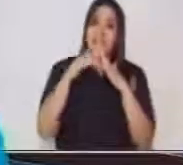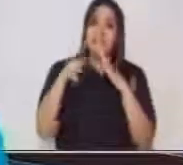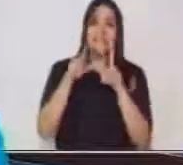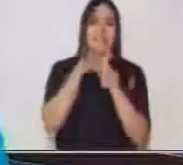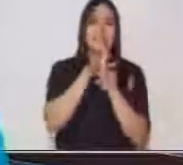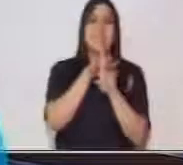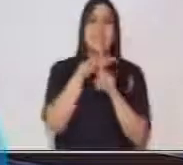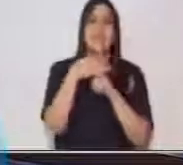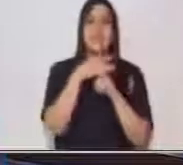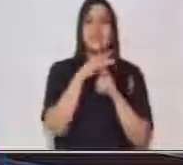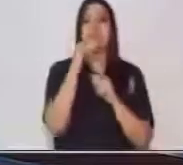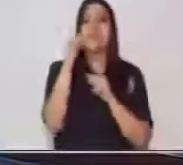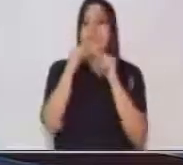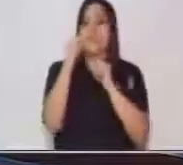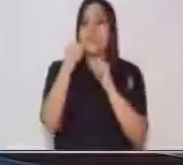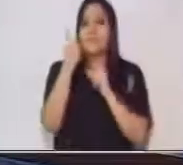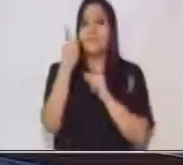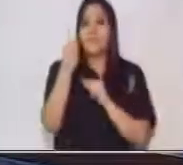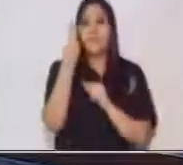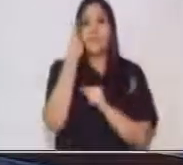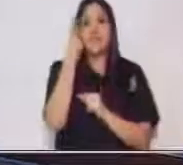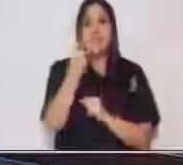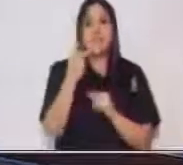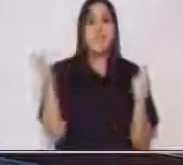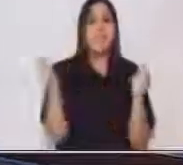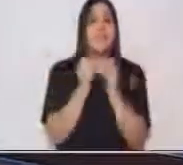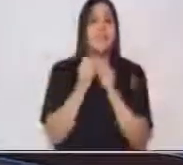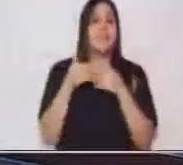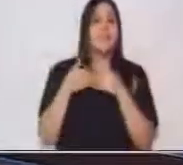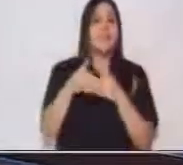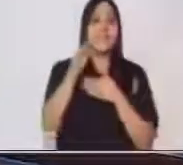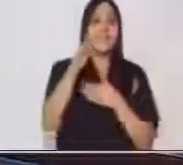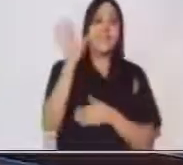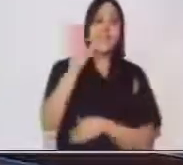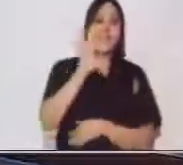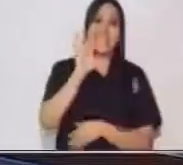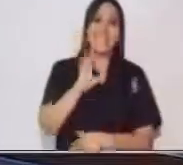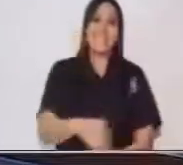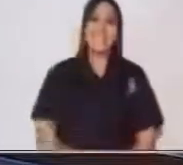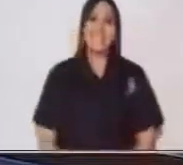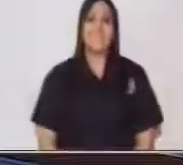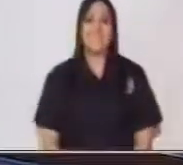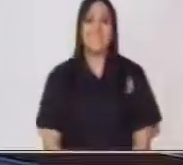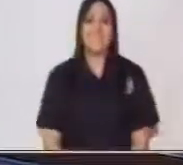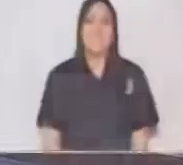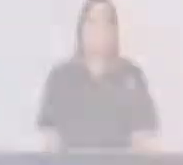es temporal, pronto nos volveremos a ver y juntos saldremos adelante. Hasta la próxima.